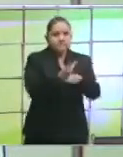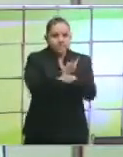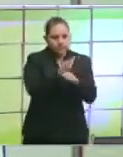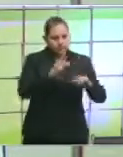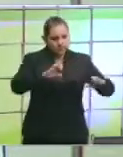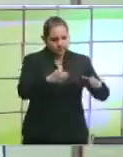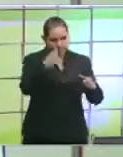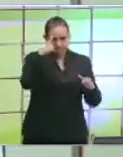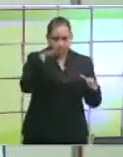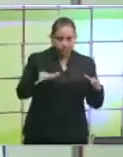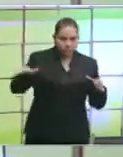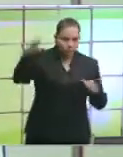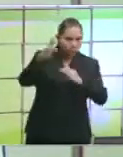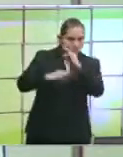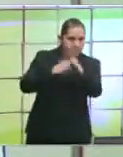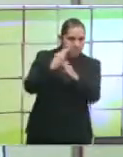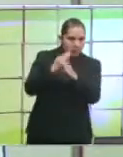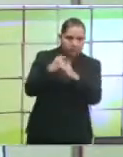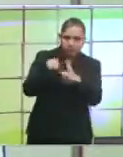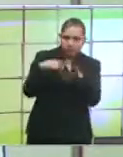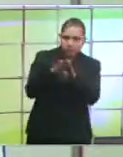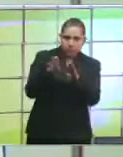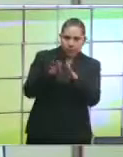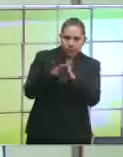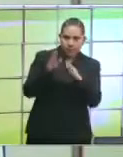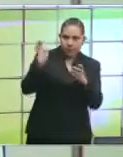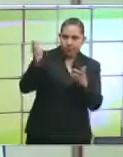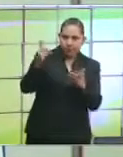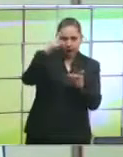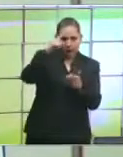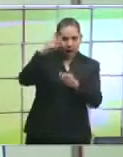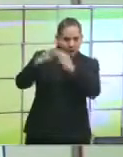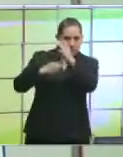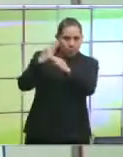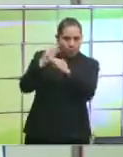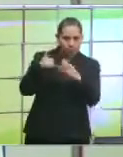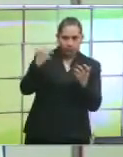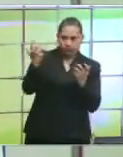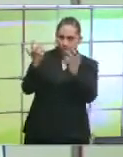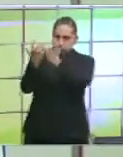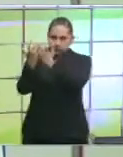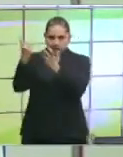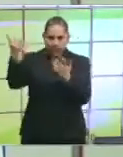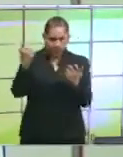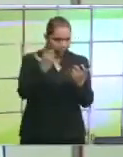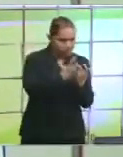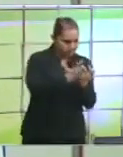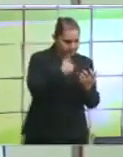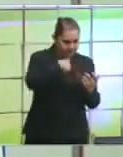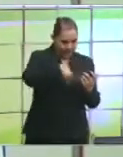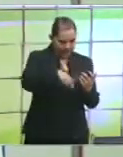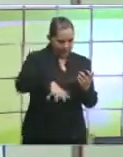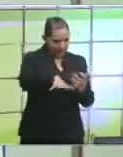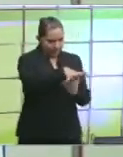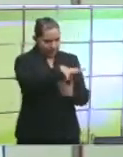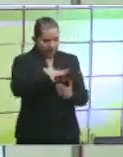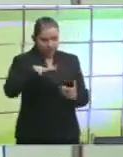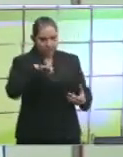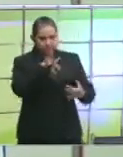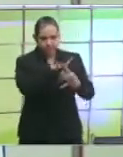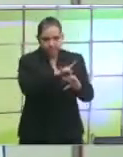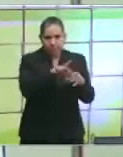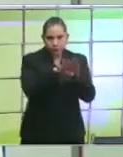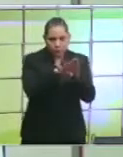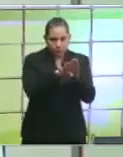hacerse partícipe de ese mundo como las personas en este mundo y después entonces generar algunas algunas actividades